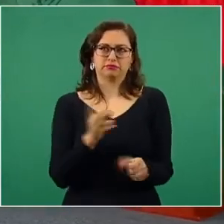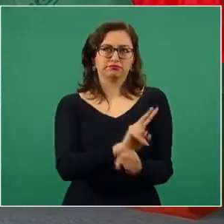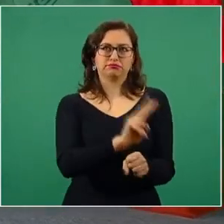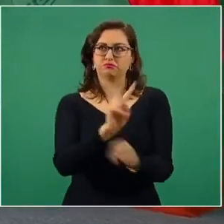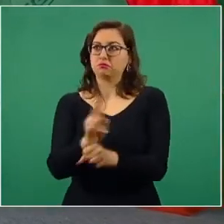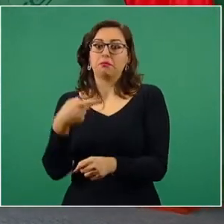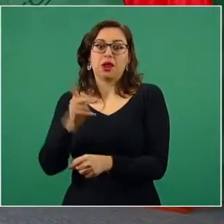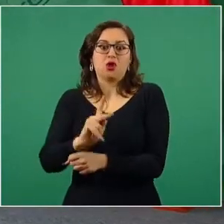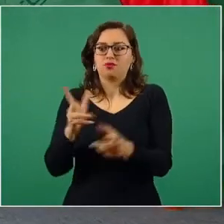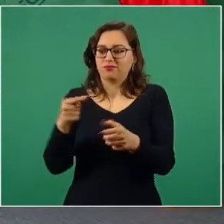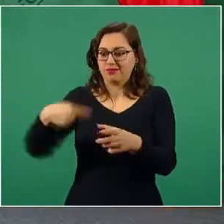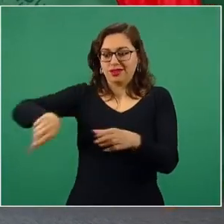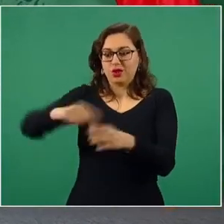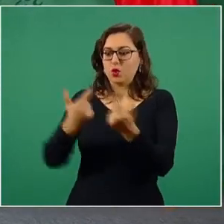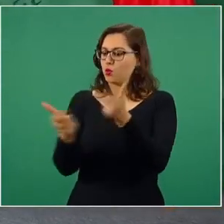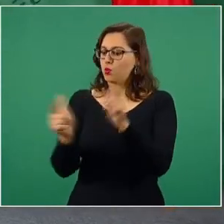preguntaron